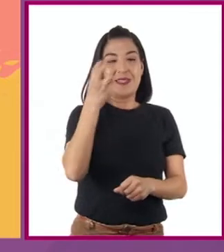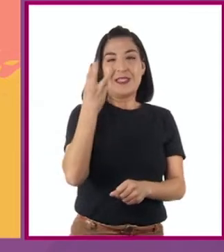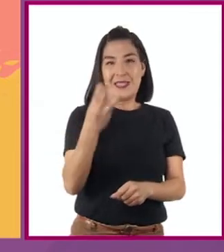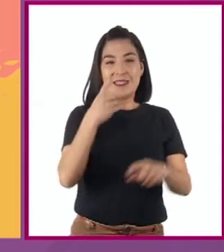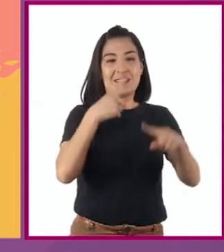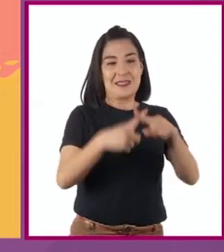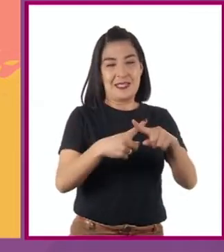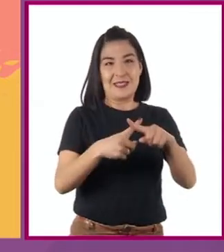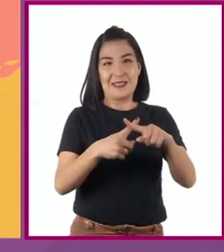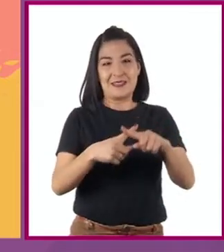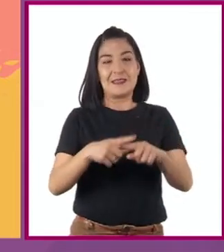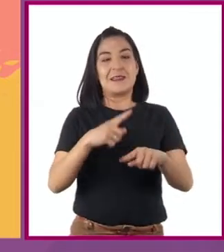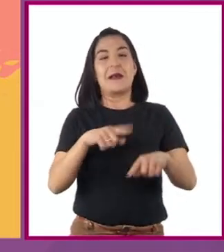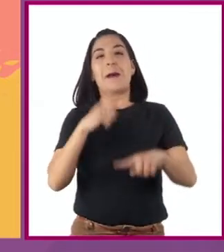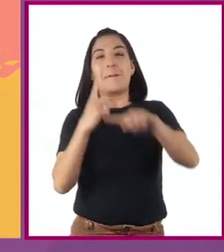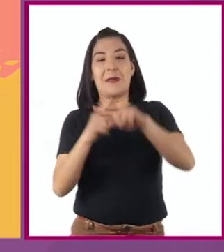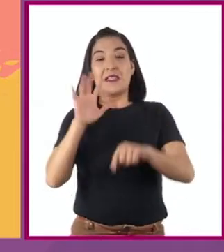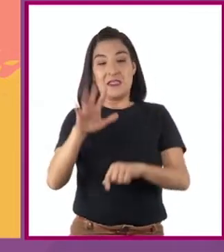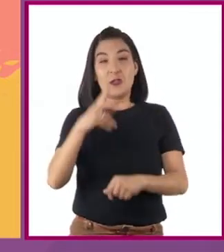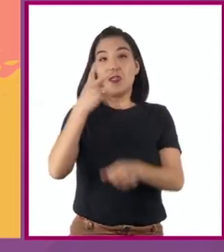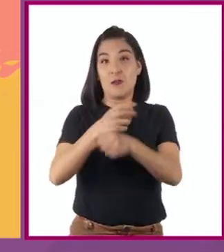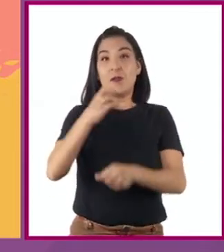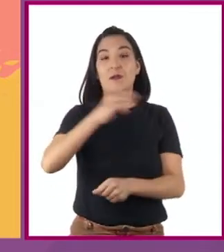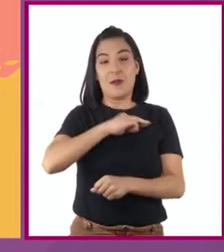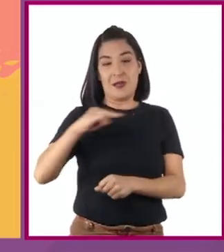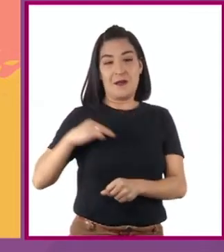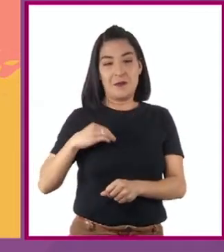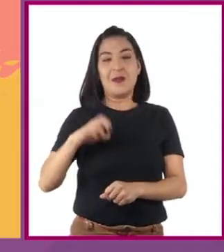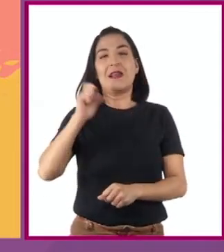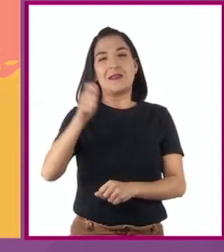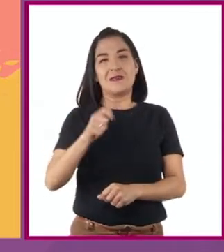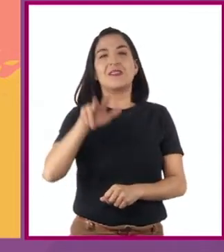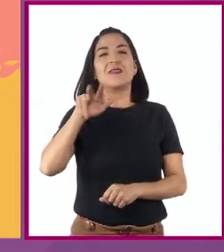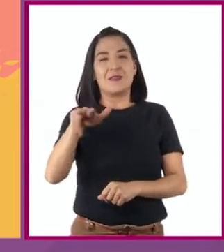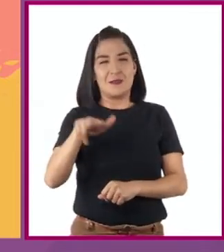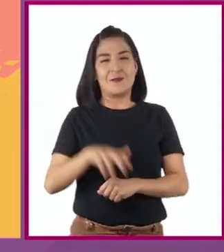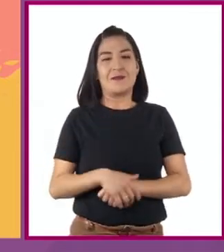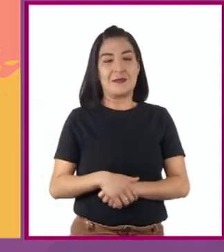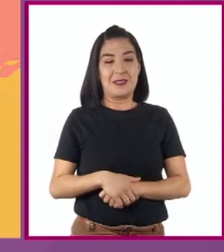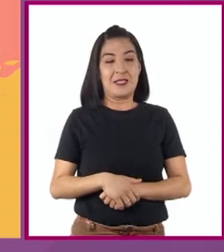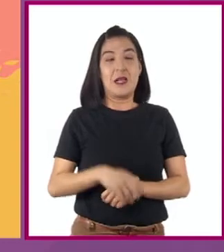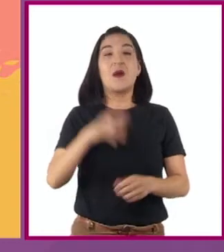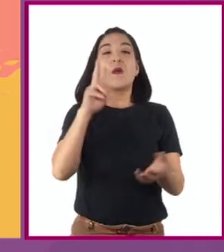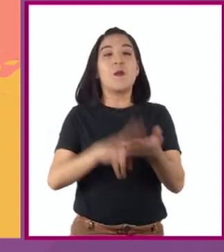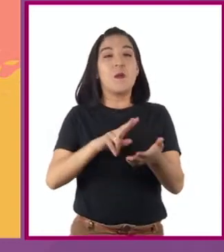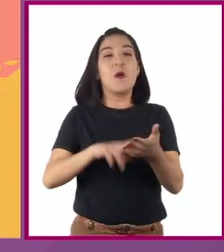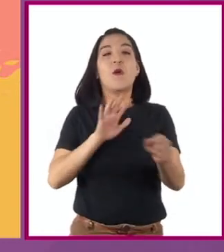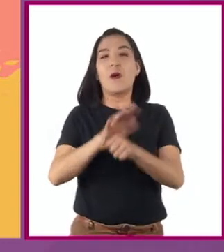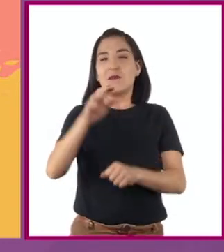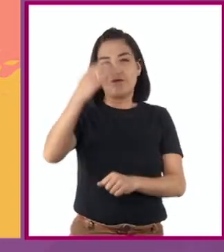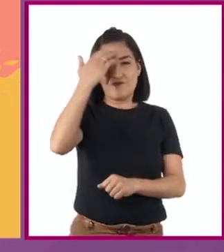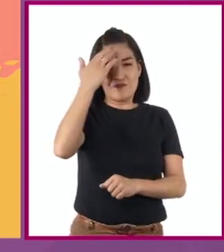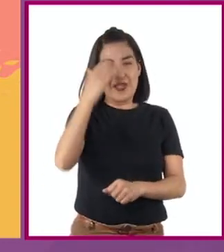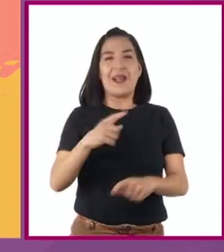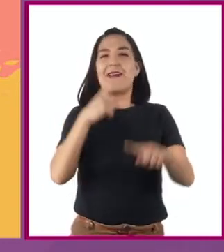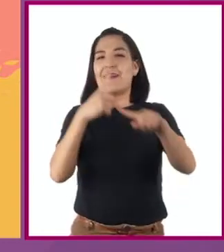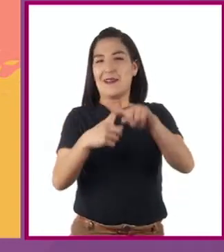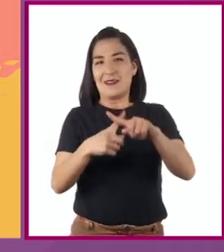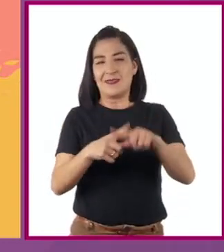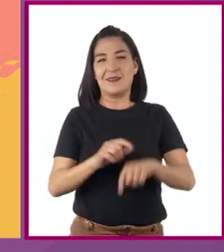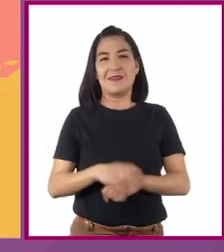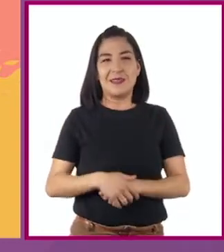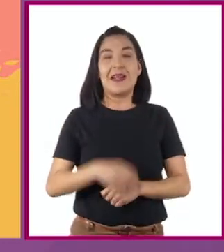segundo miembro es 18. La incógnita o valor desconocido es x,